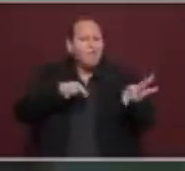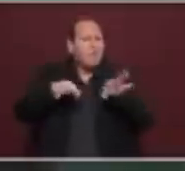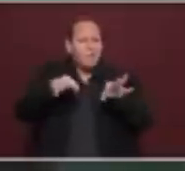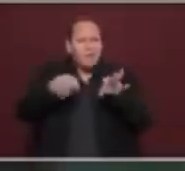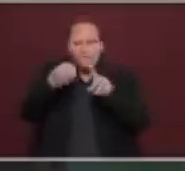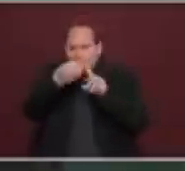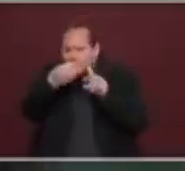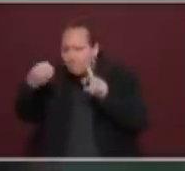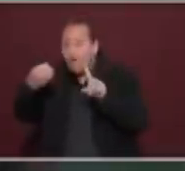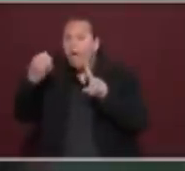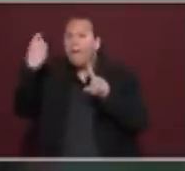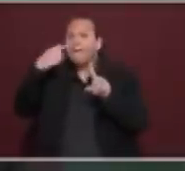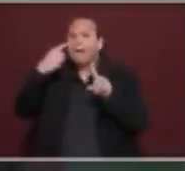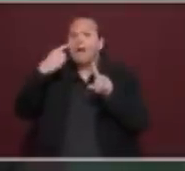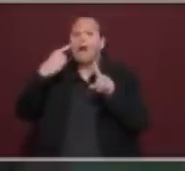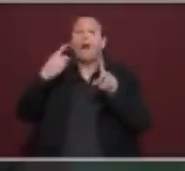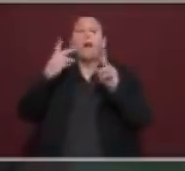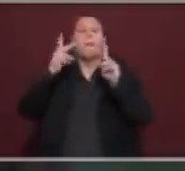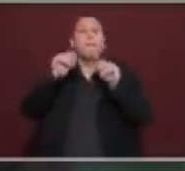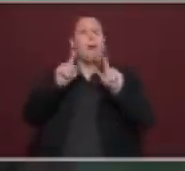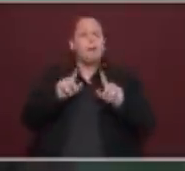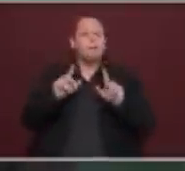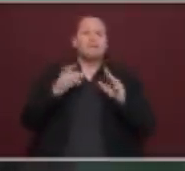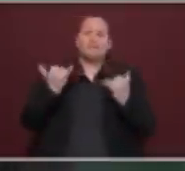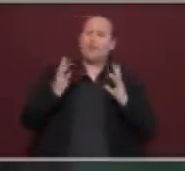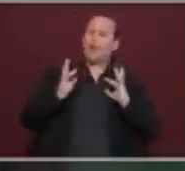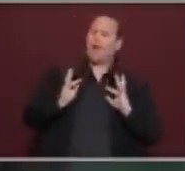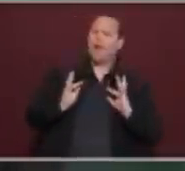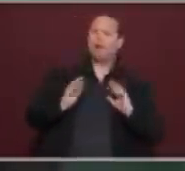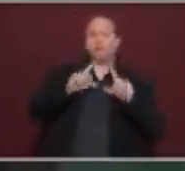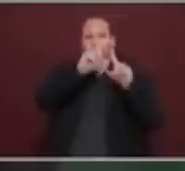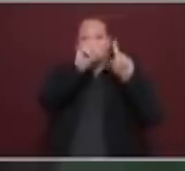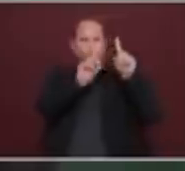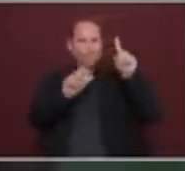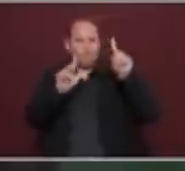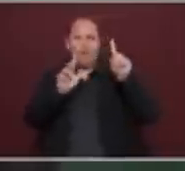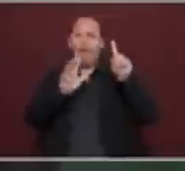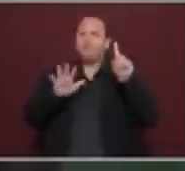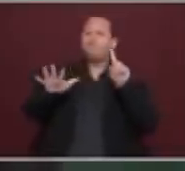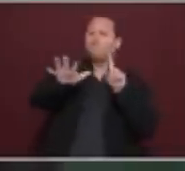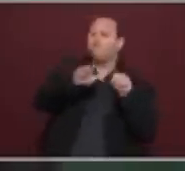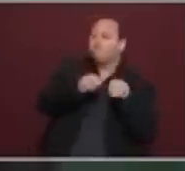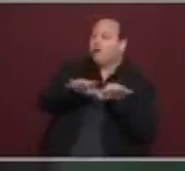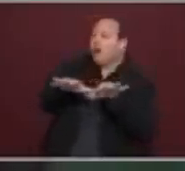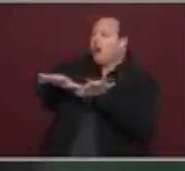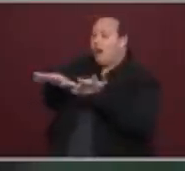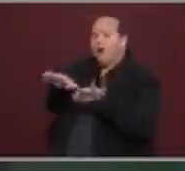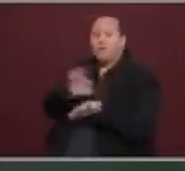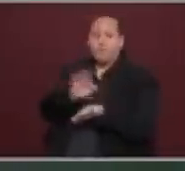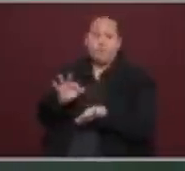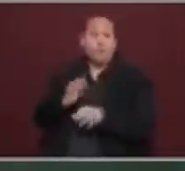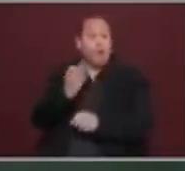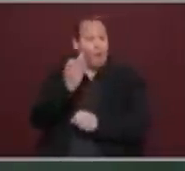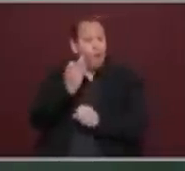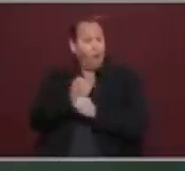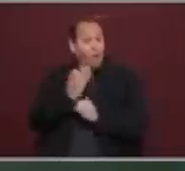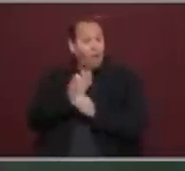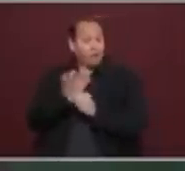la paz y la tranquilidad en el país en esta ocasión